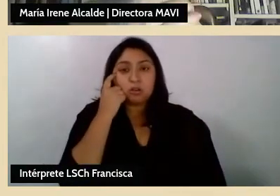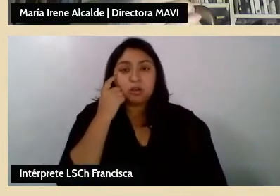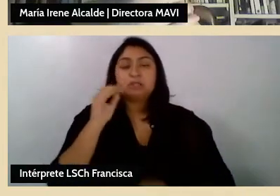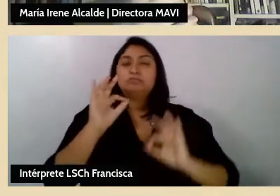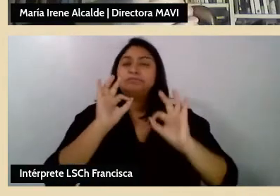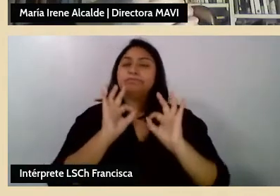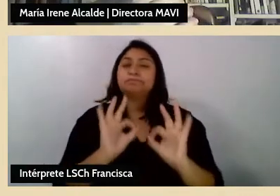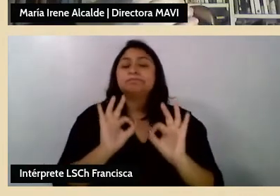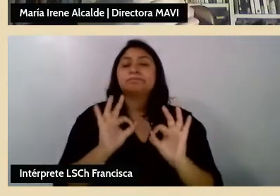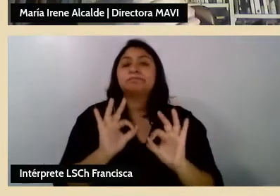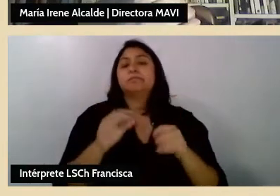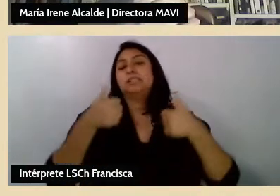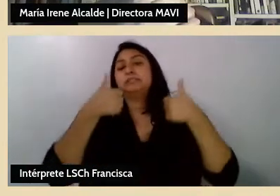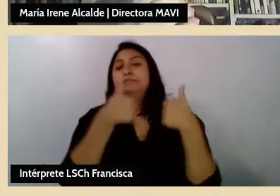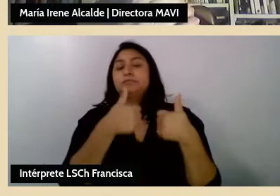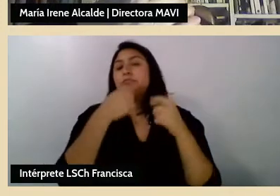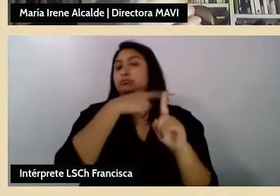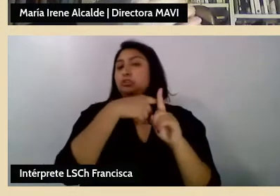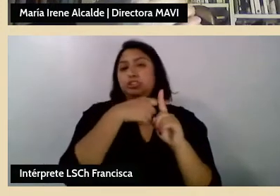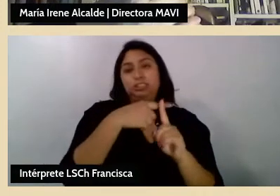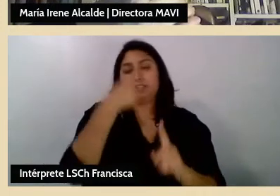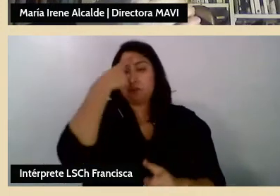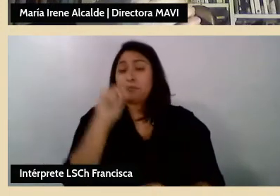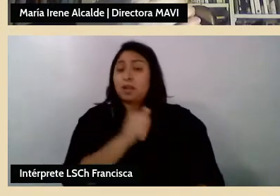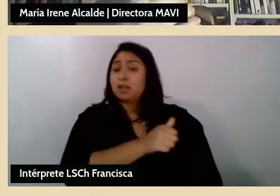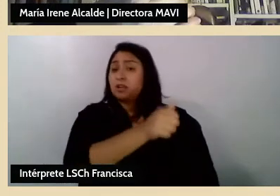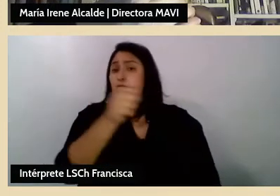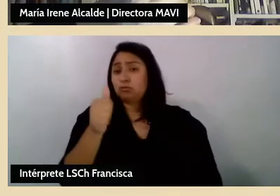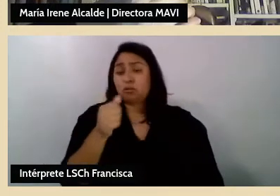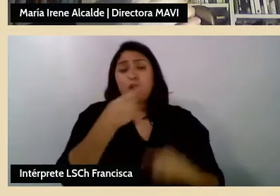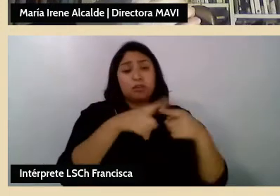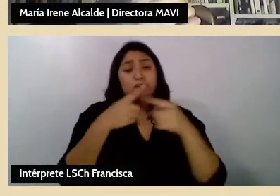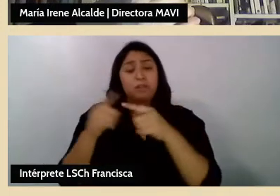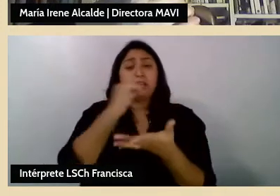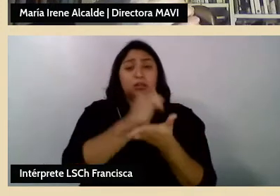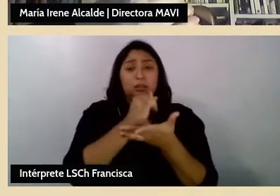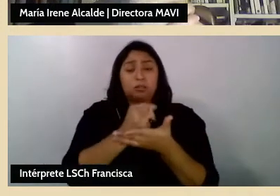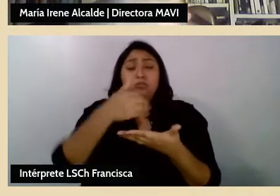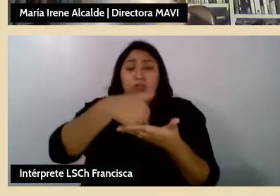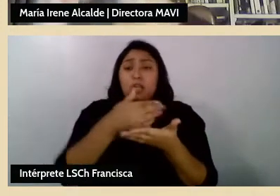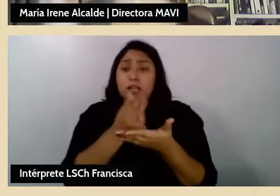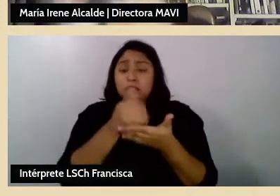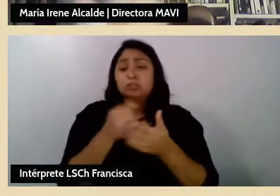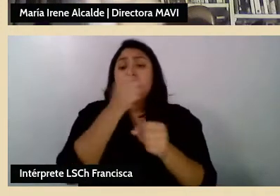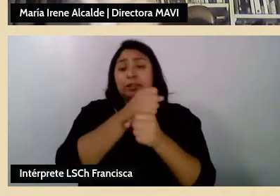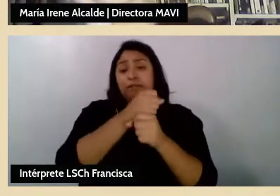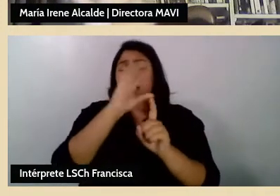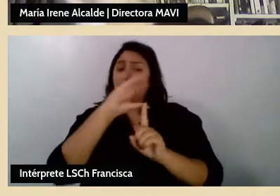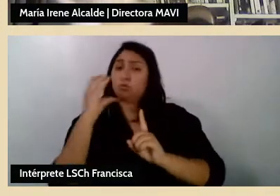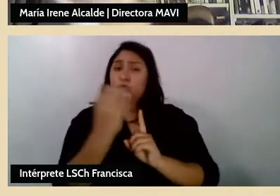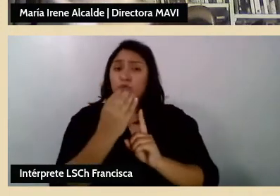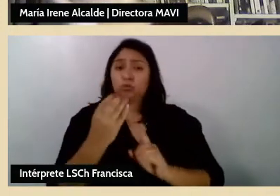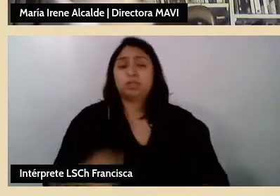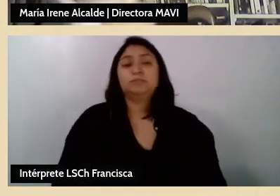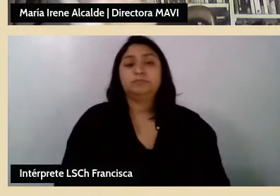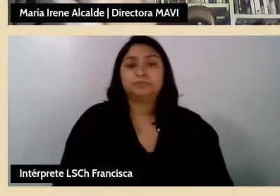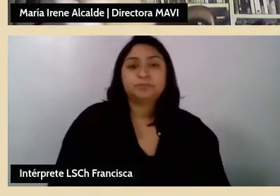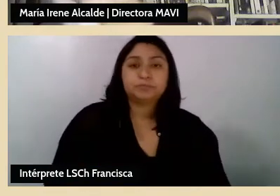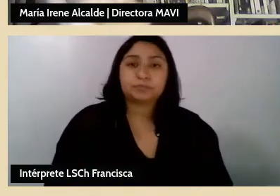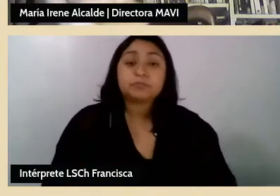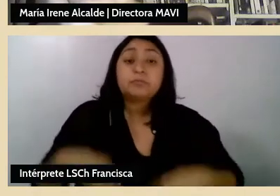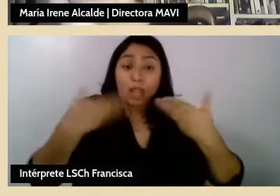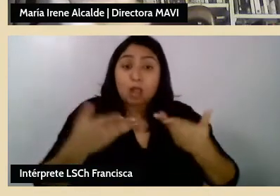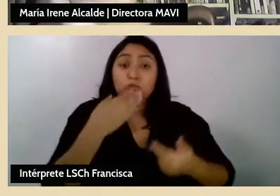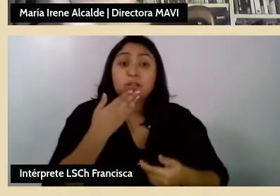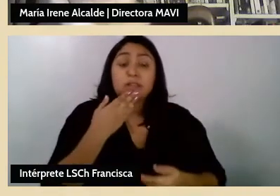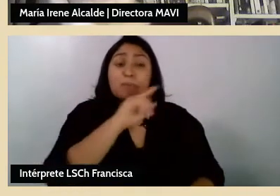excelente. Para todas las distintas instituciones, organizaciones que trabajan en cultura. Ahora quiero también